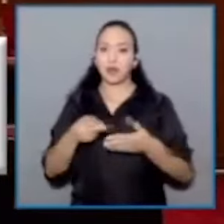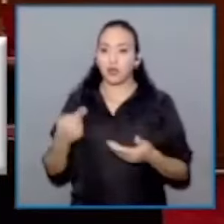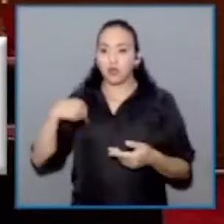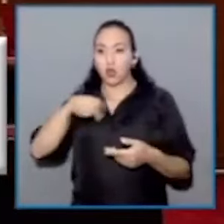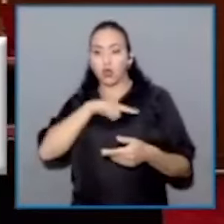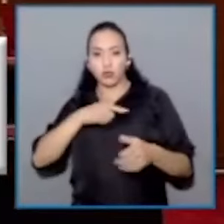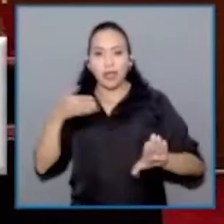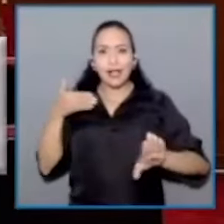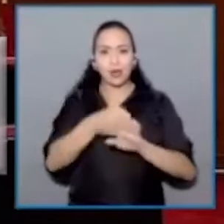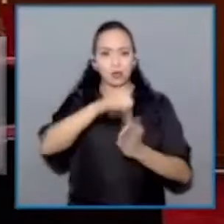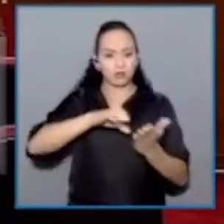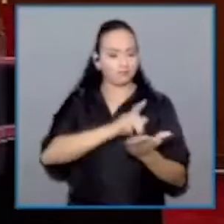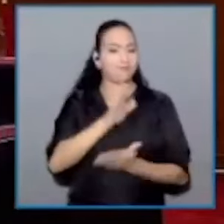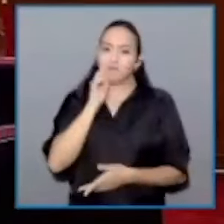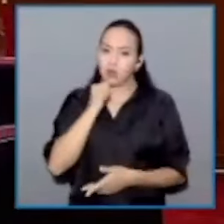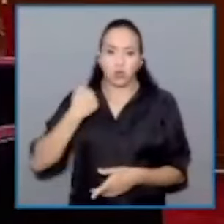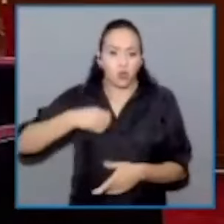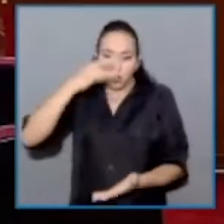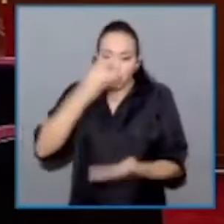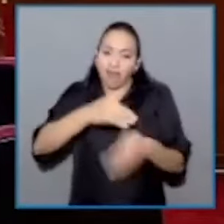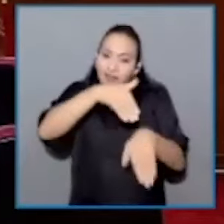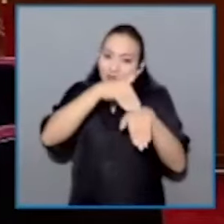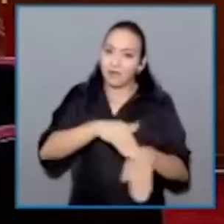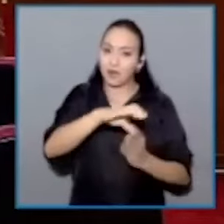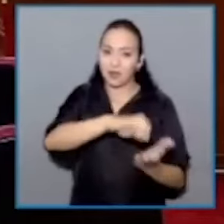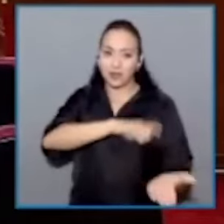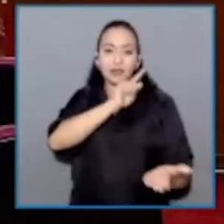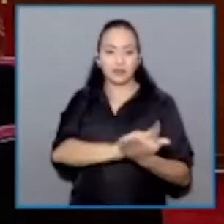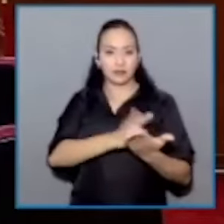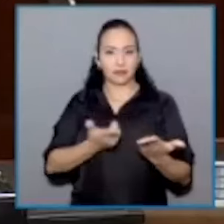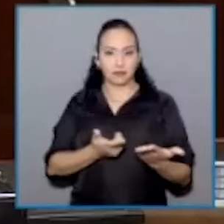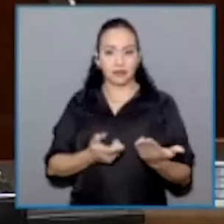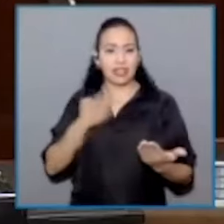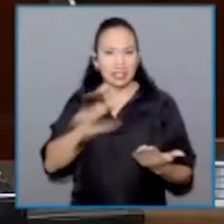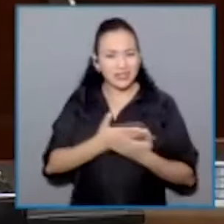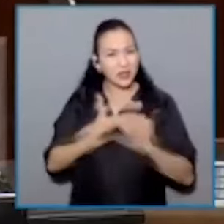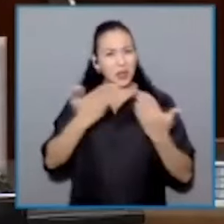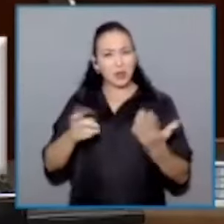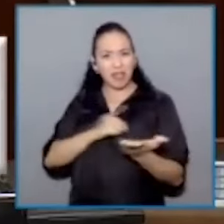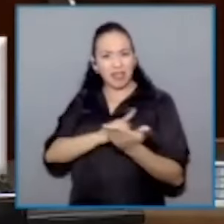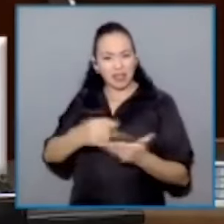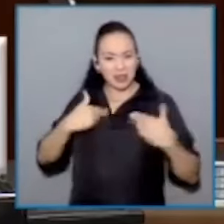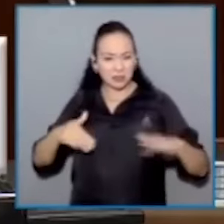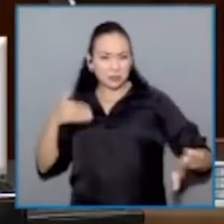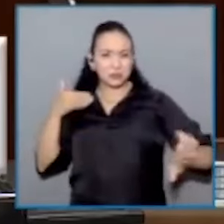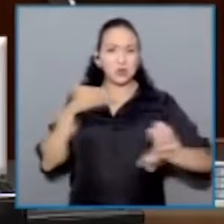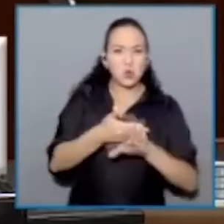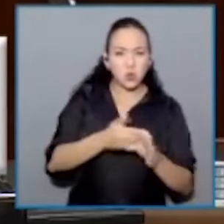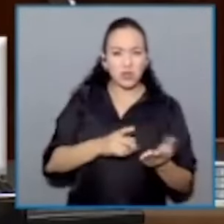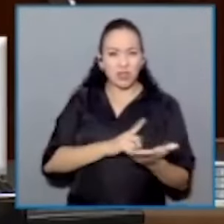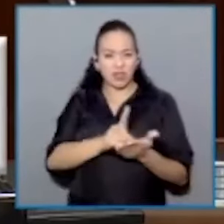misma. ¿Es preámbulo esto de un golpe de Estado constitucional de derecho? La Suprema Corte estaría dando